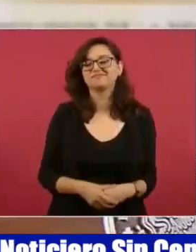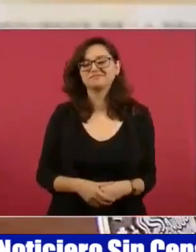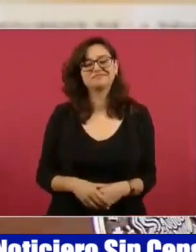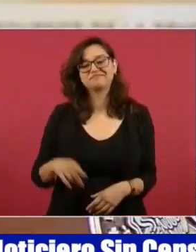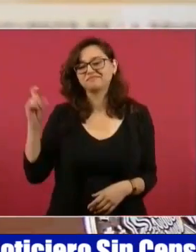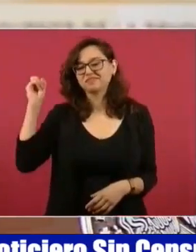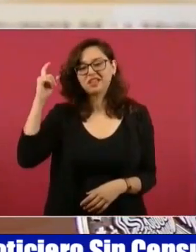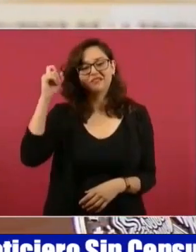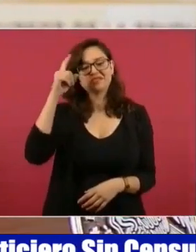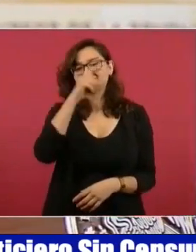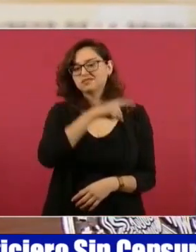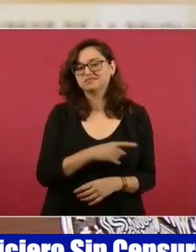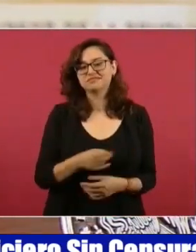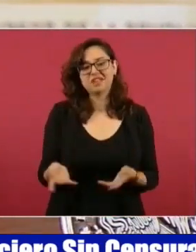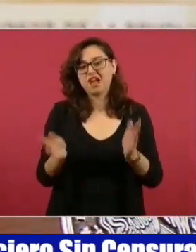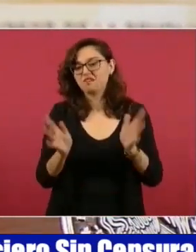fraude.